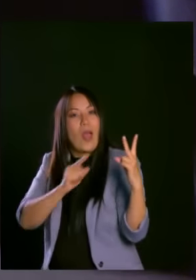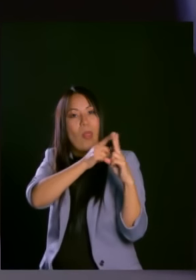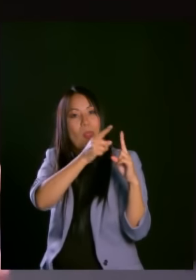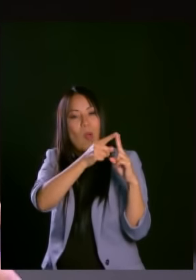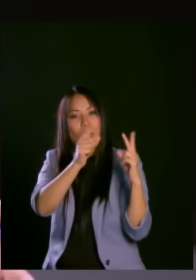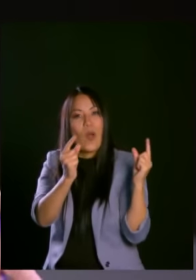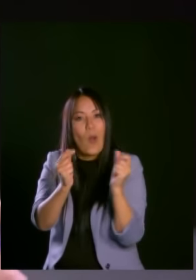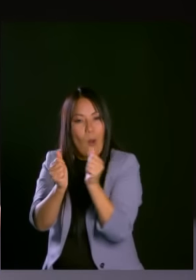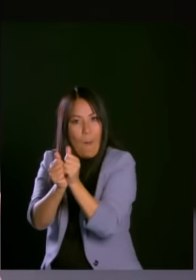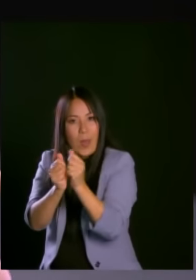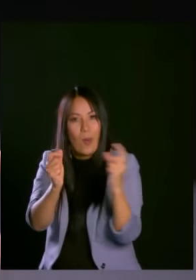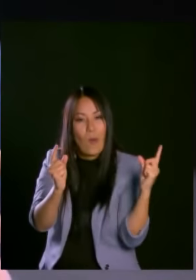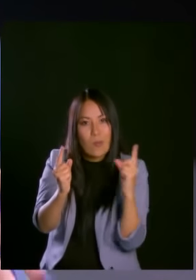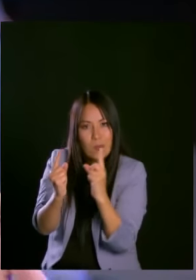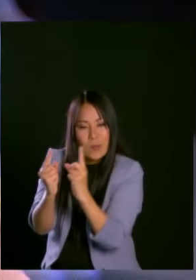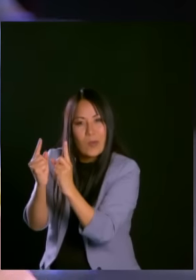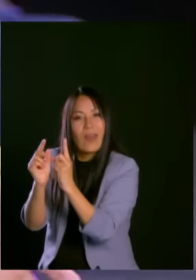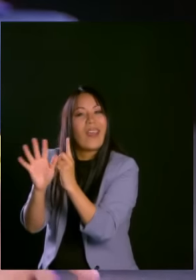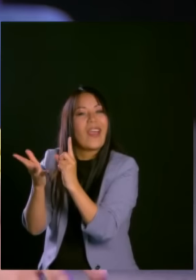¿Se vale o no?